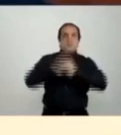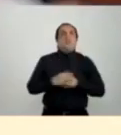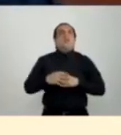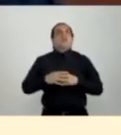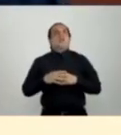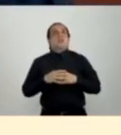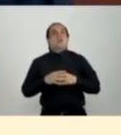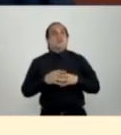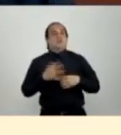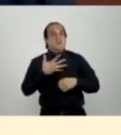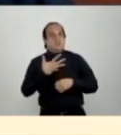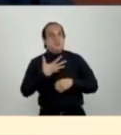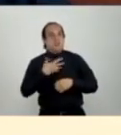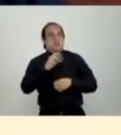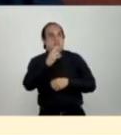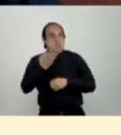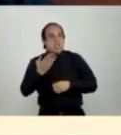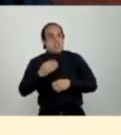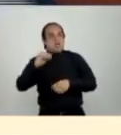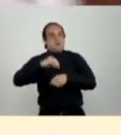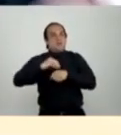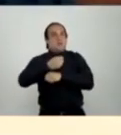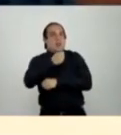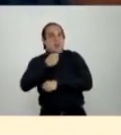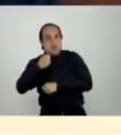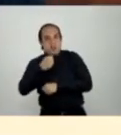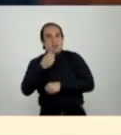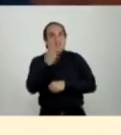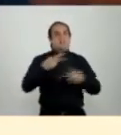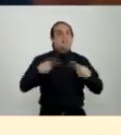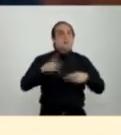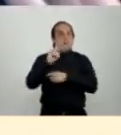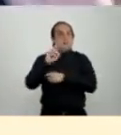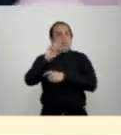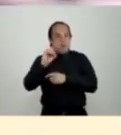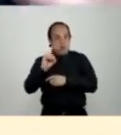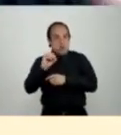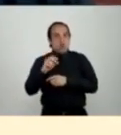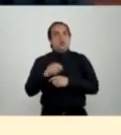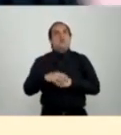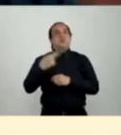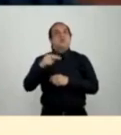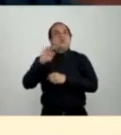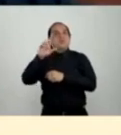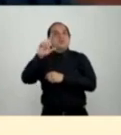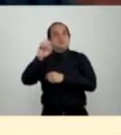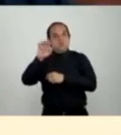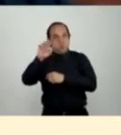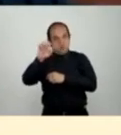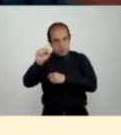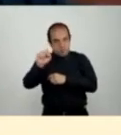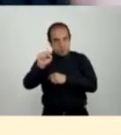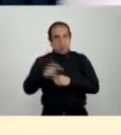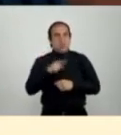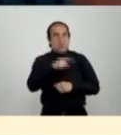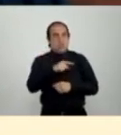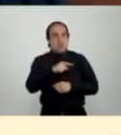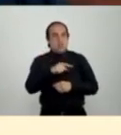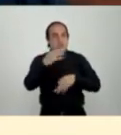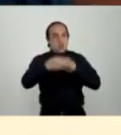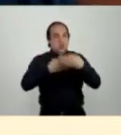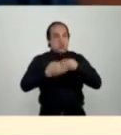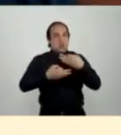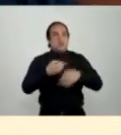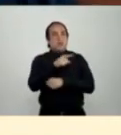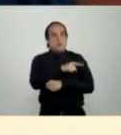y etcétera. Entonces, ese peruano de Los Impostores es ese personaje. Entonces, para él, como para todo el